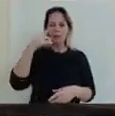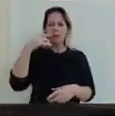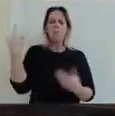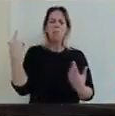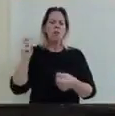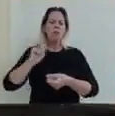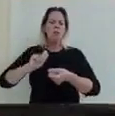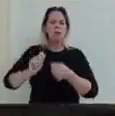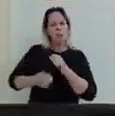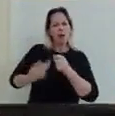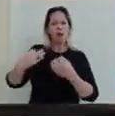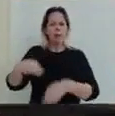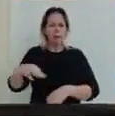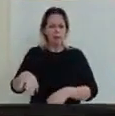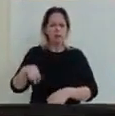modificación.